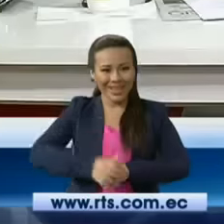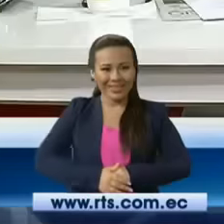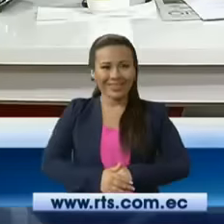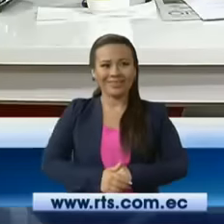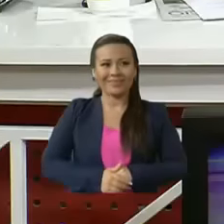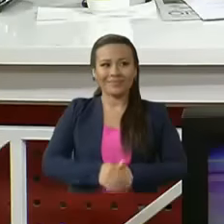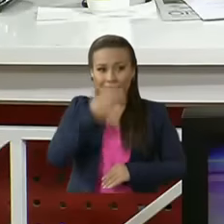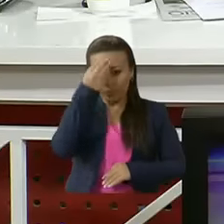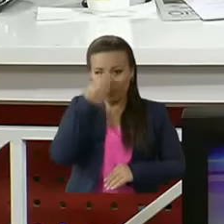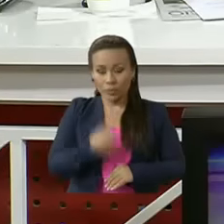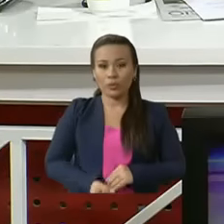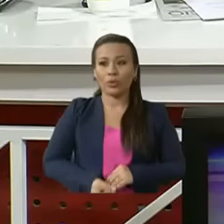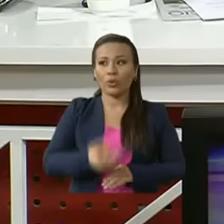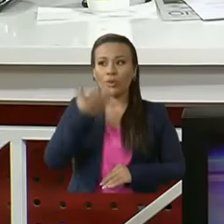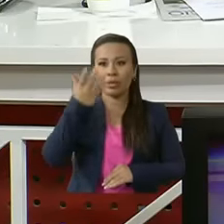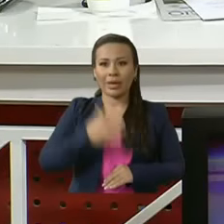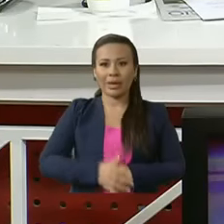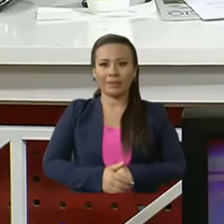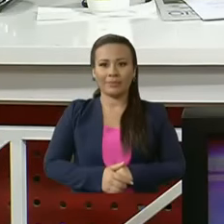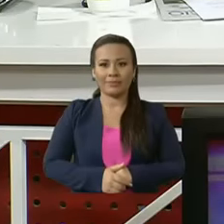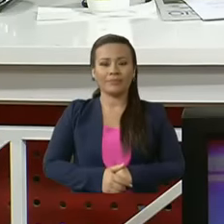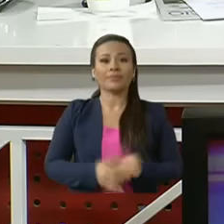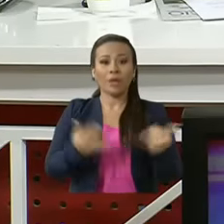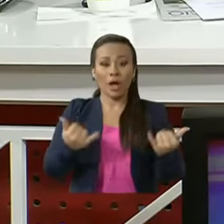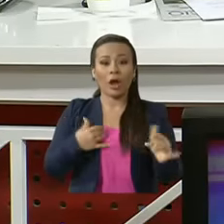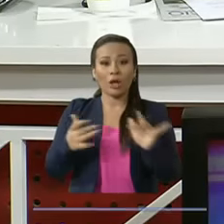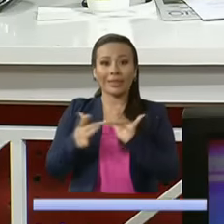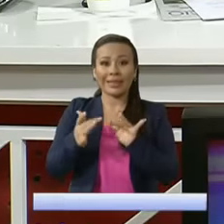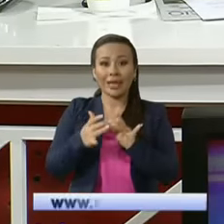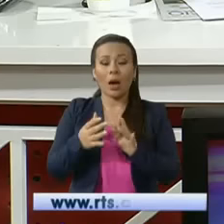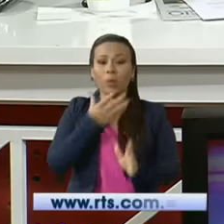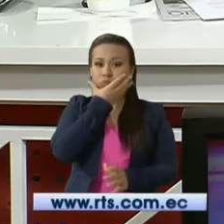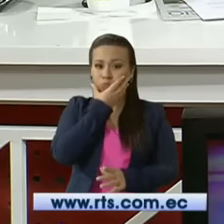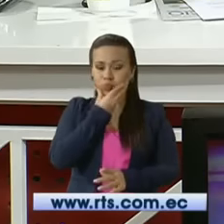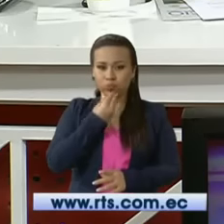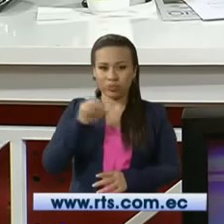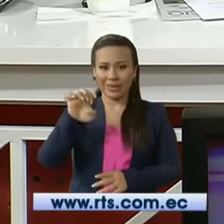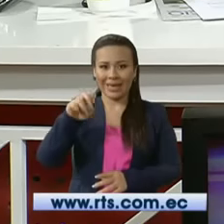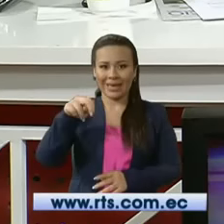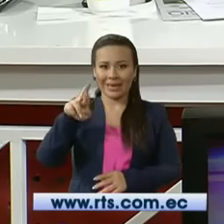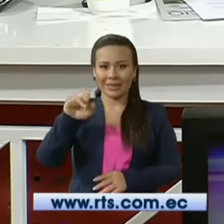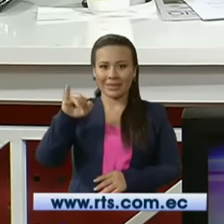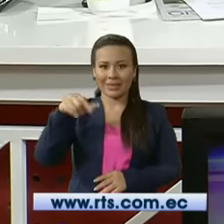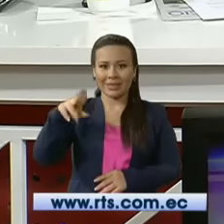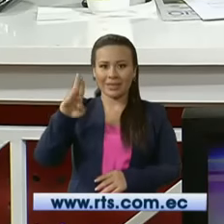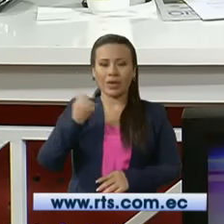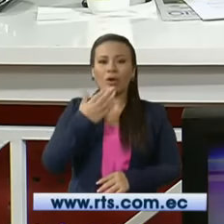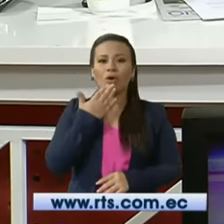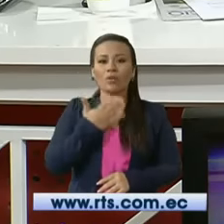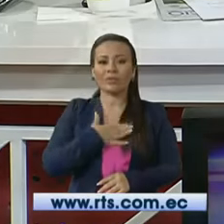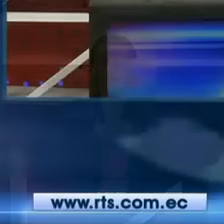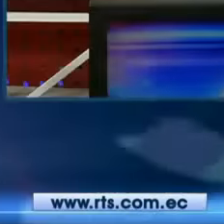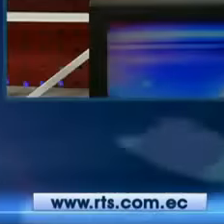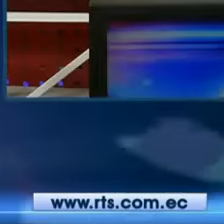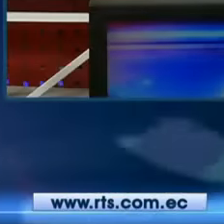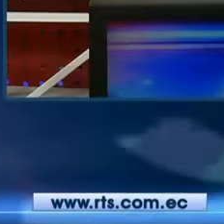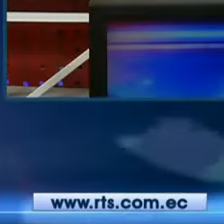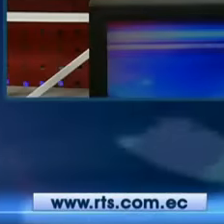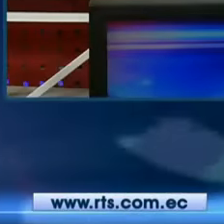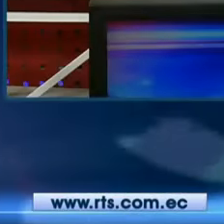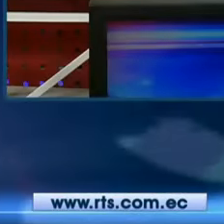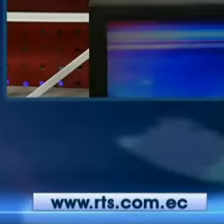buenos días. Ahora nos contactamos con Enrique Muñoz. Claro que sí. Veamos, Enrique, buenos días. ¿Dónde te encuentras